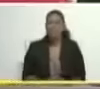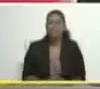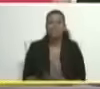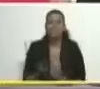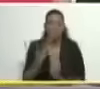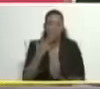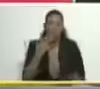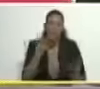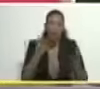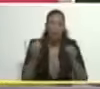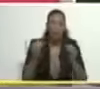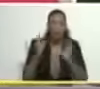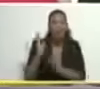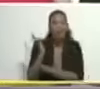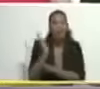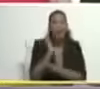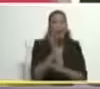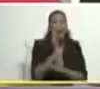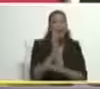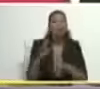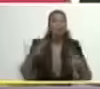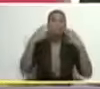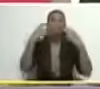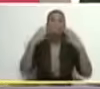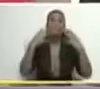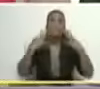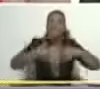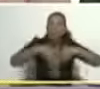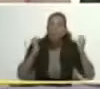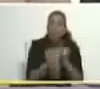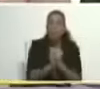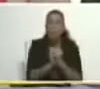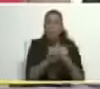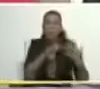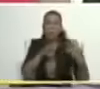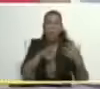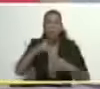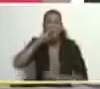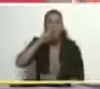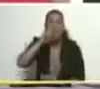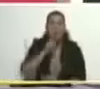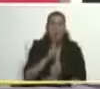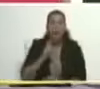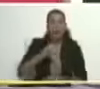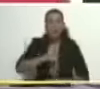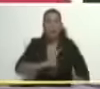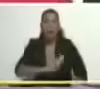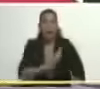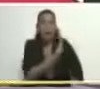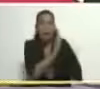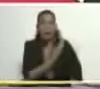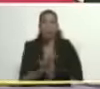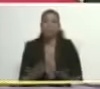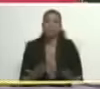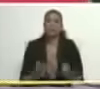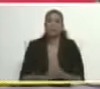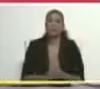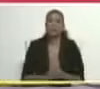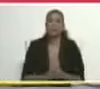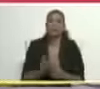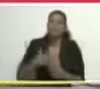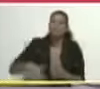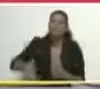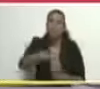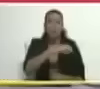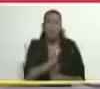Hemos estado hablando hoy y el mundo habla de la guerra en Ucrania, en Gaza, en todas